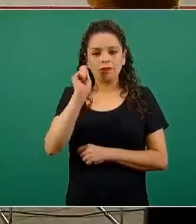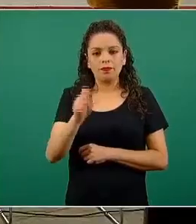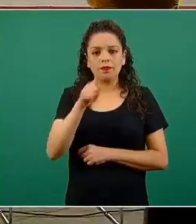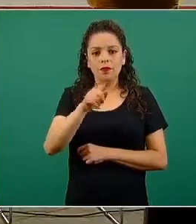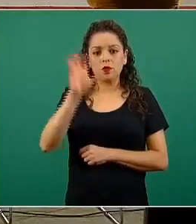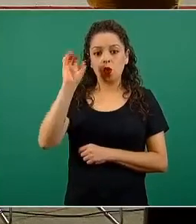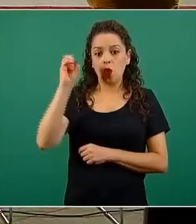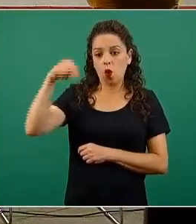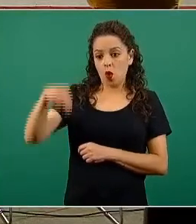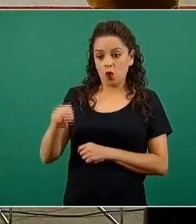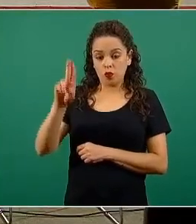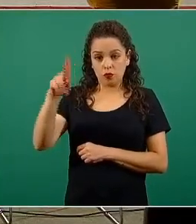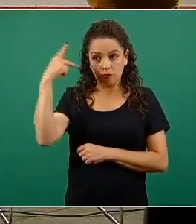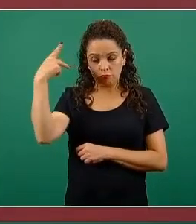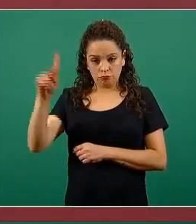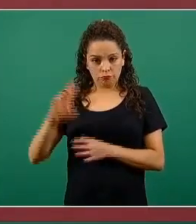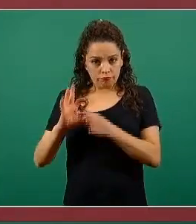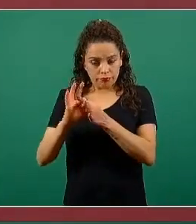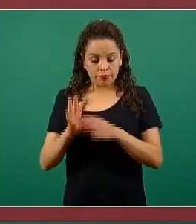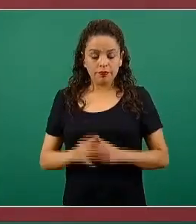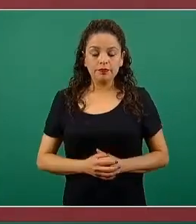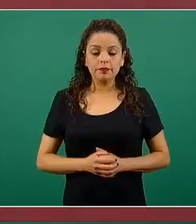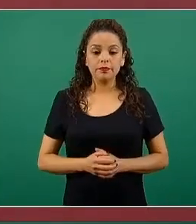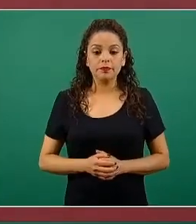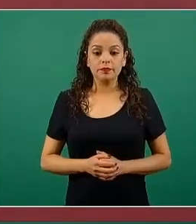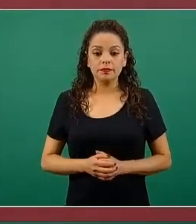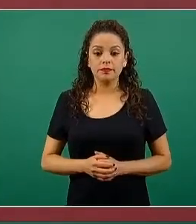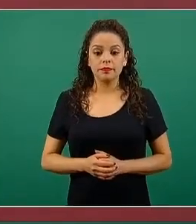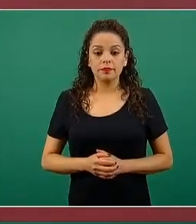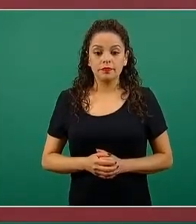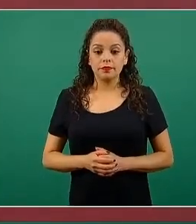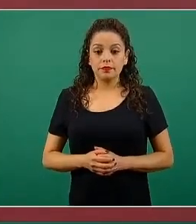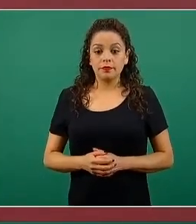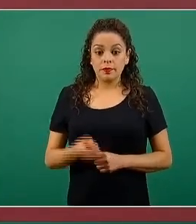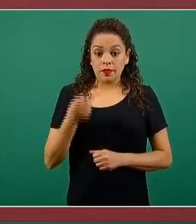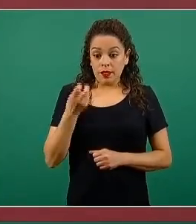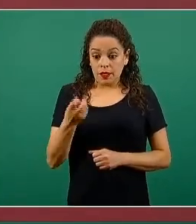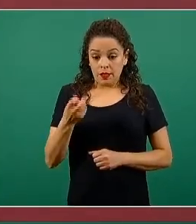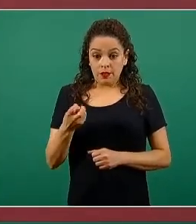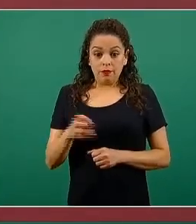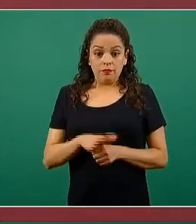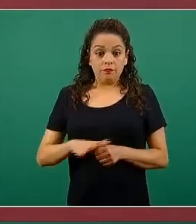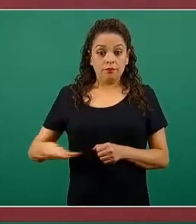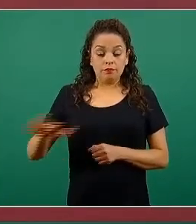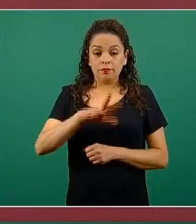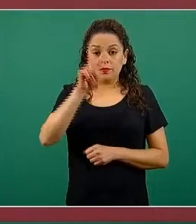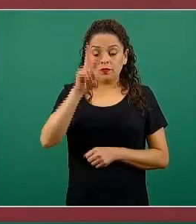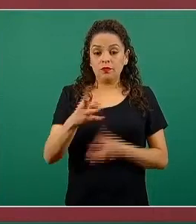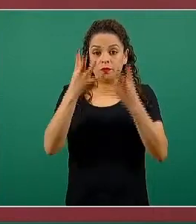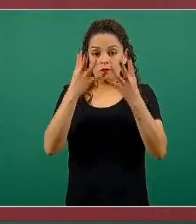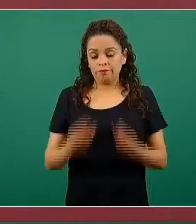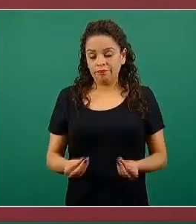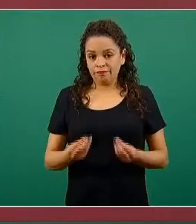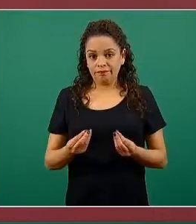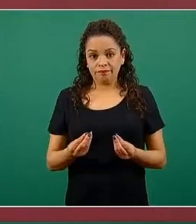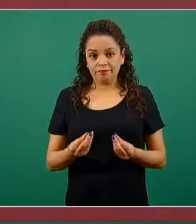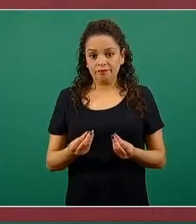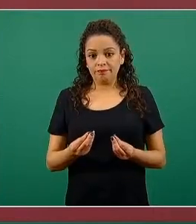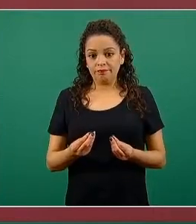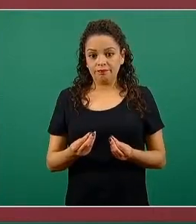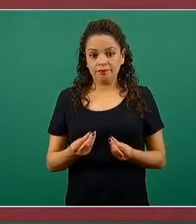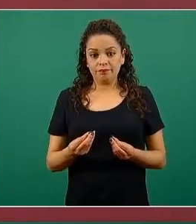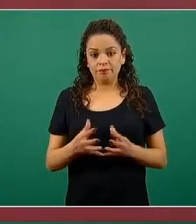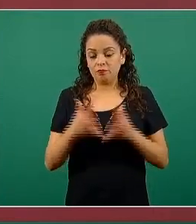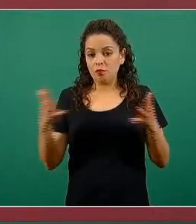de Naciones Unidas. El valor de este grupo está en múltiples dimensiones. Una, desde